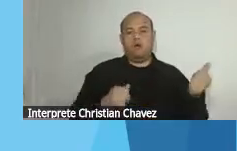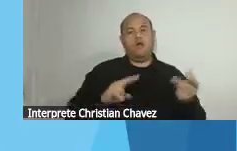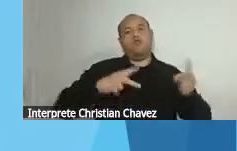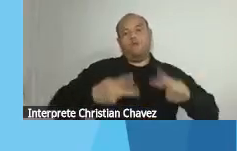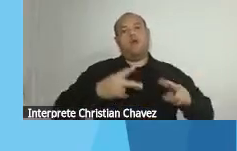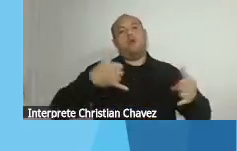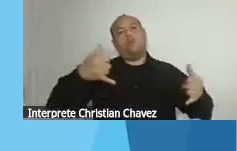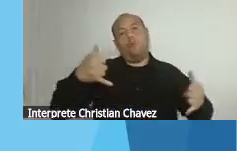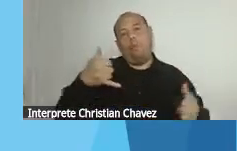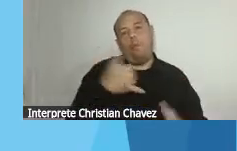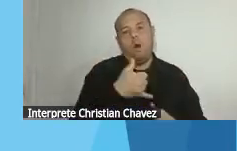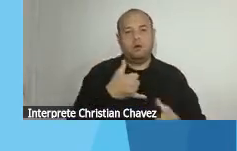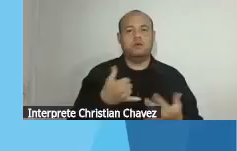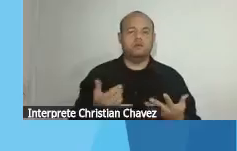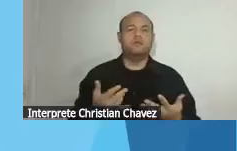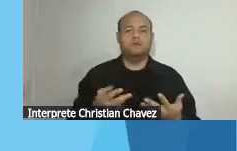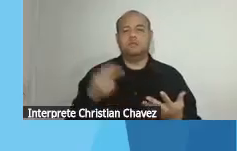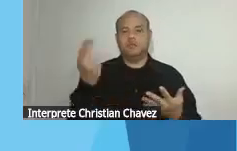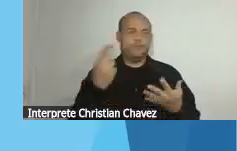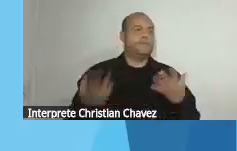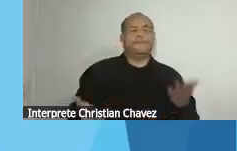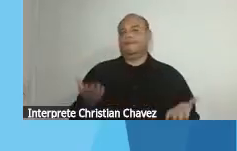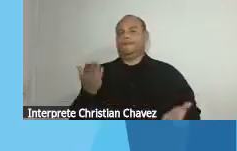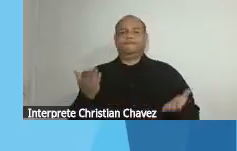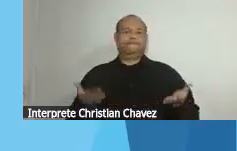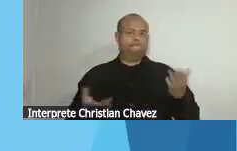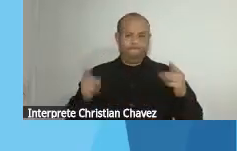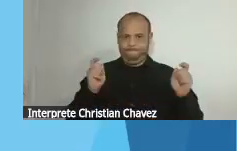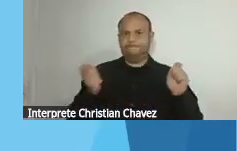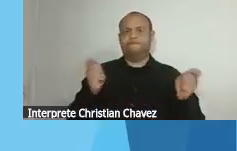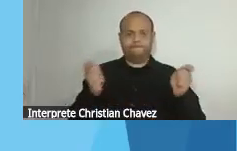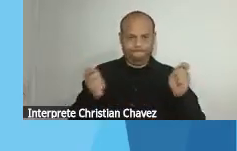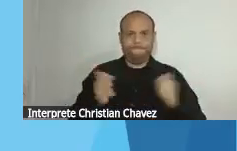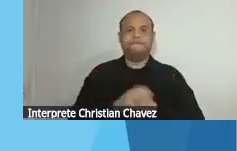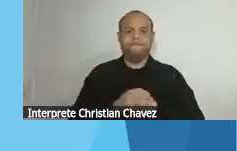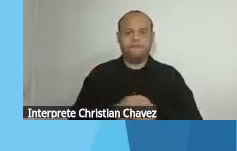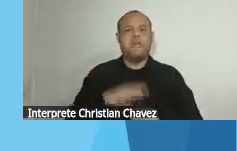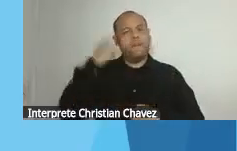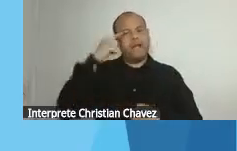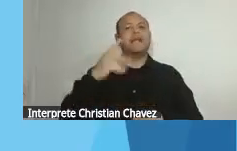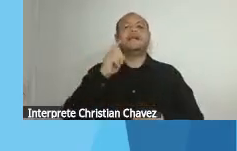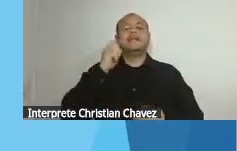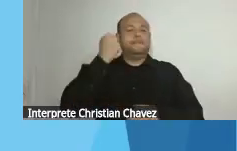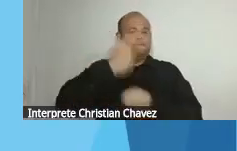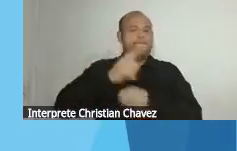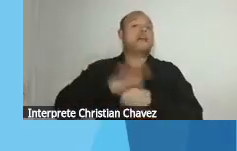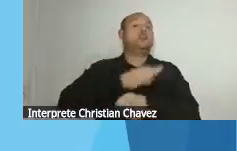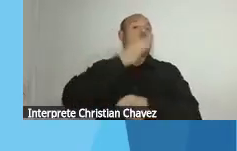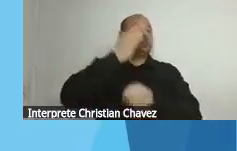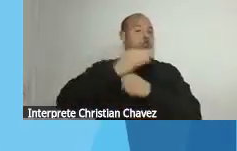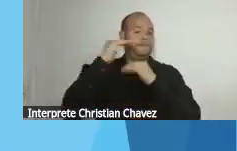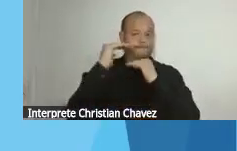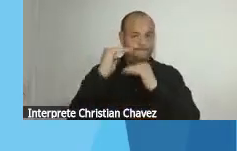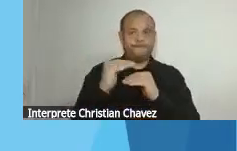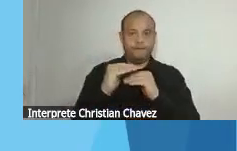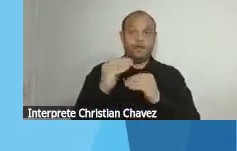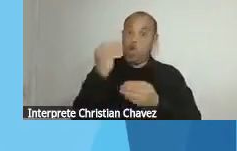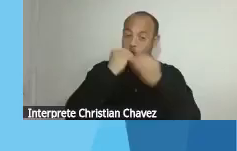que moderar muy bien el consumo alimentario para que sea suficiente, ¿sí?